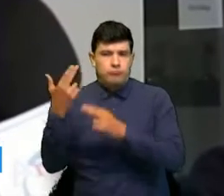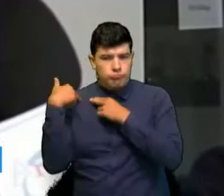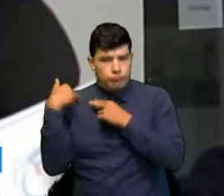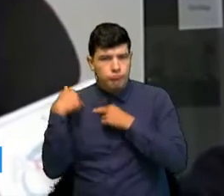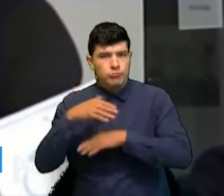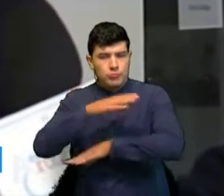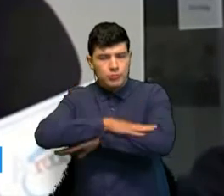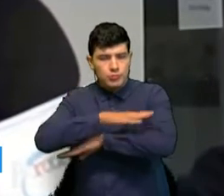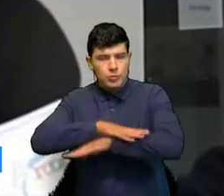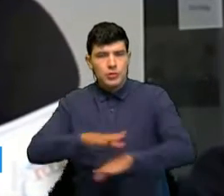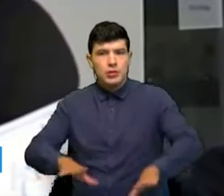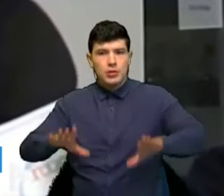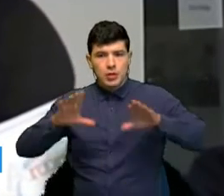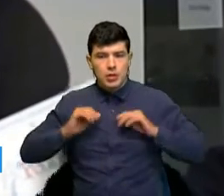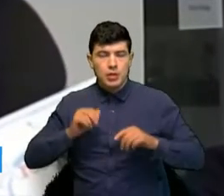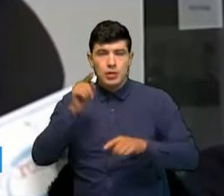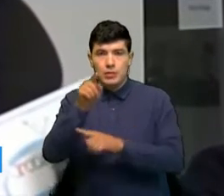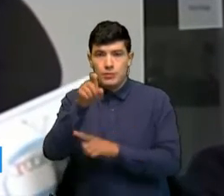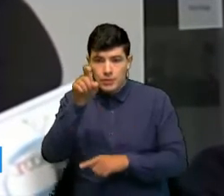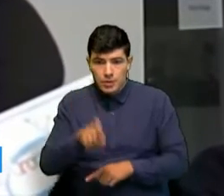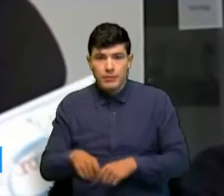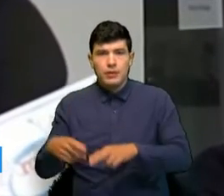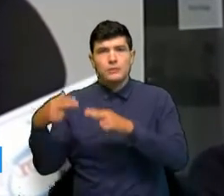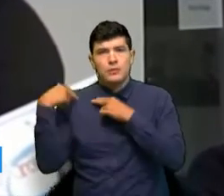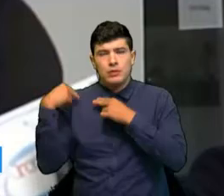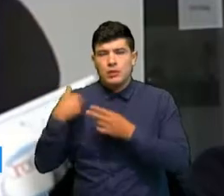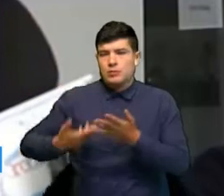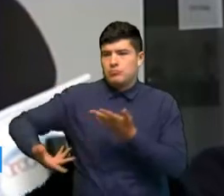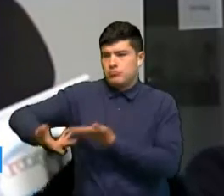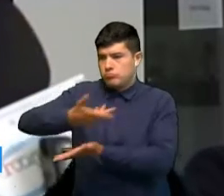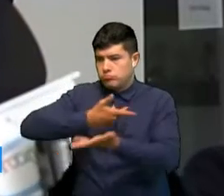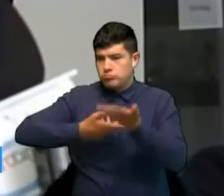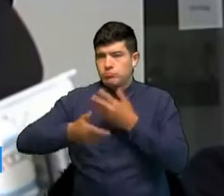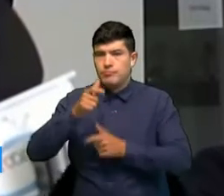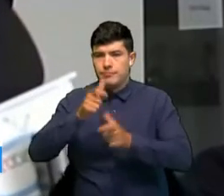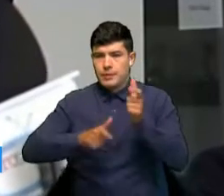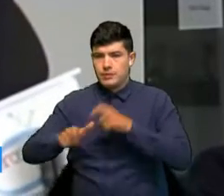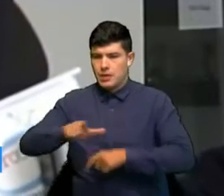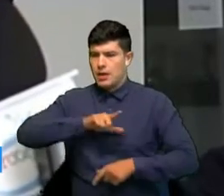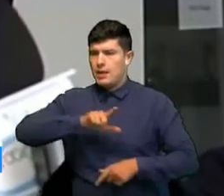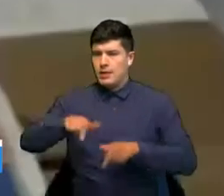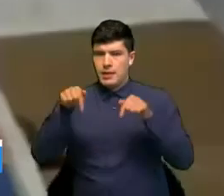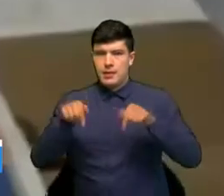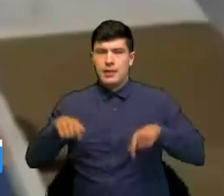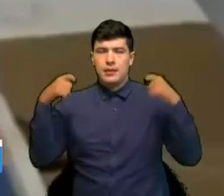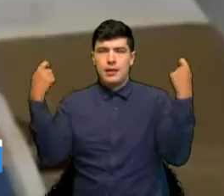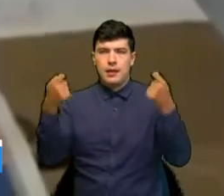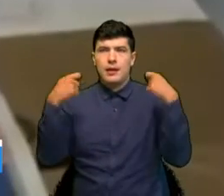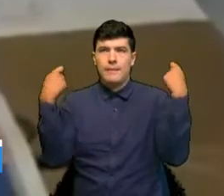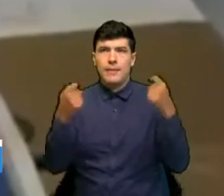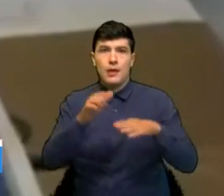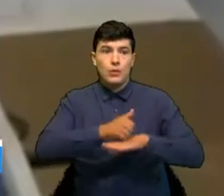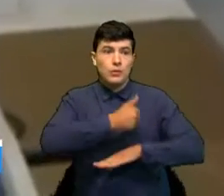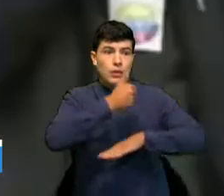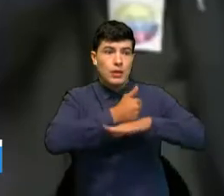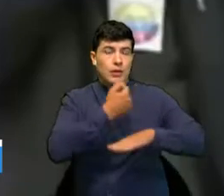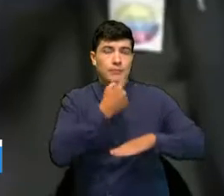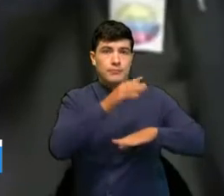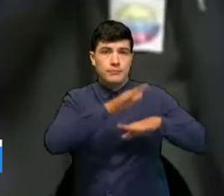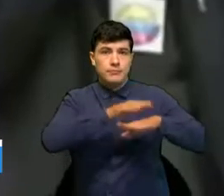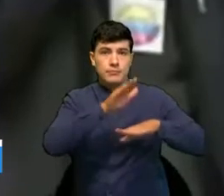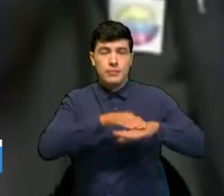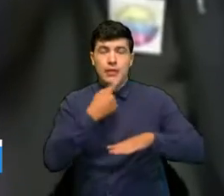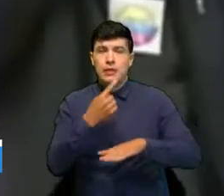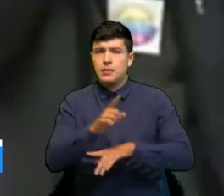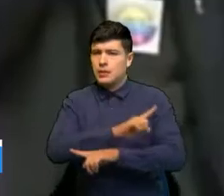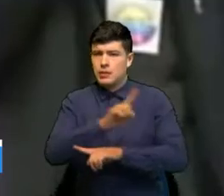deben asumir y responsabilidades que ellos tienen al ser los líderes de estas campañas. Las autoridades aseguraron que no